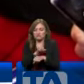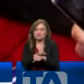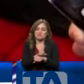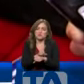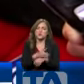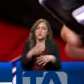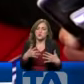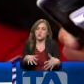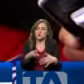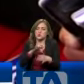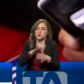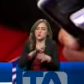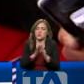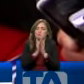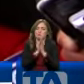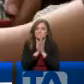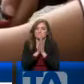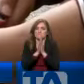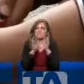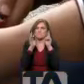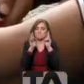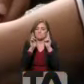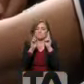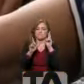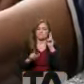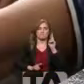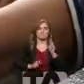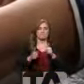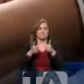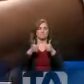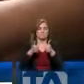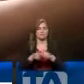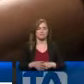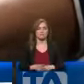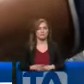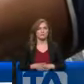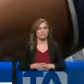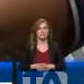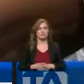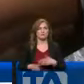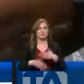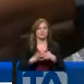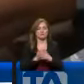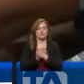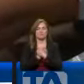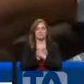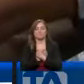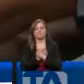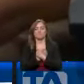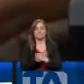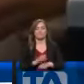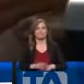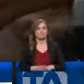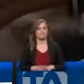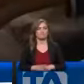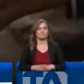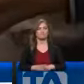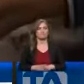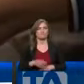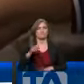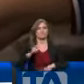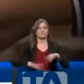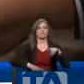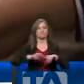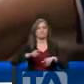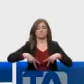tanto esperamos su pronto restablecimiento. Y todos le apreciamos altamente. Yo he tenido una amistad